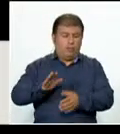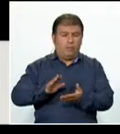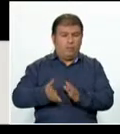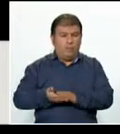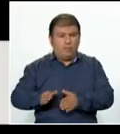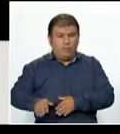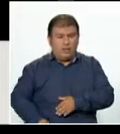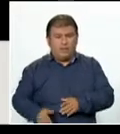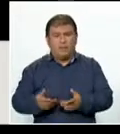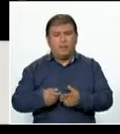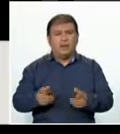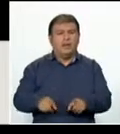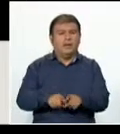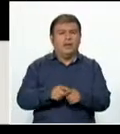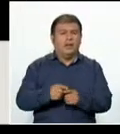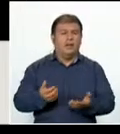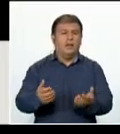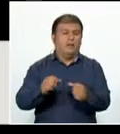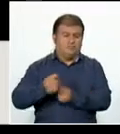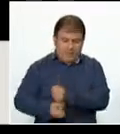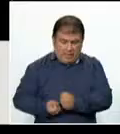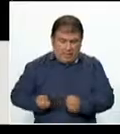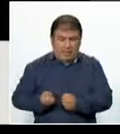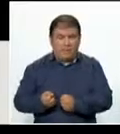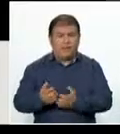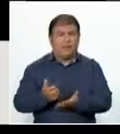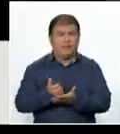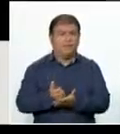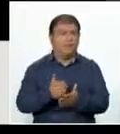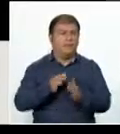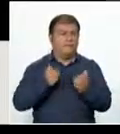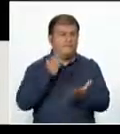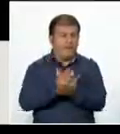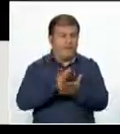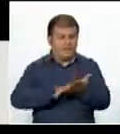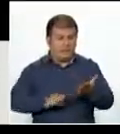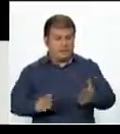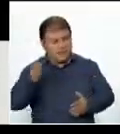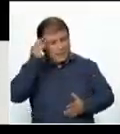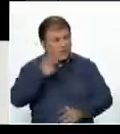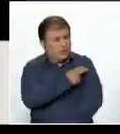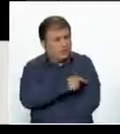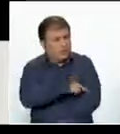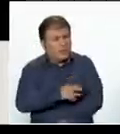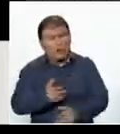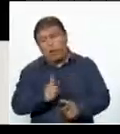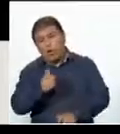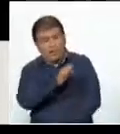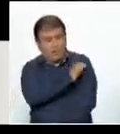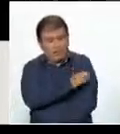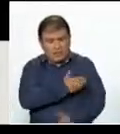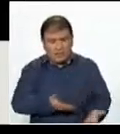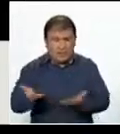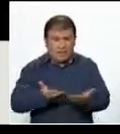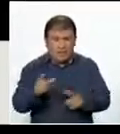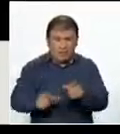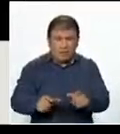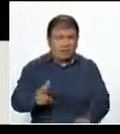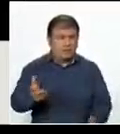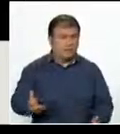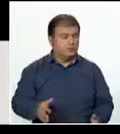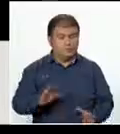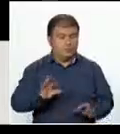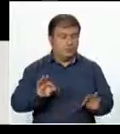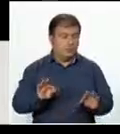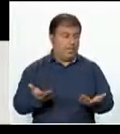¿no?, claro, para hacer presión sobre el herido, un torniquete. Exacto. ¿Sabemos a qué hospitales, a qué clínicas, en todo caso, han sido derivados?